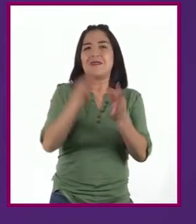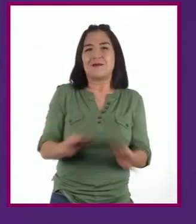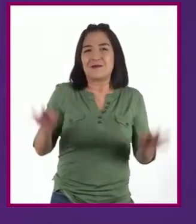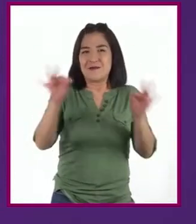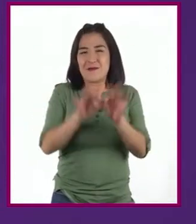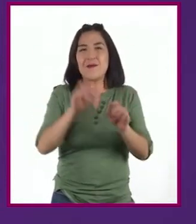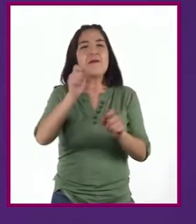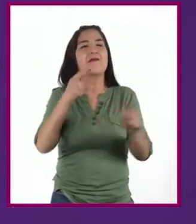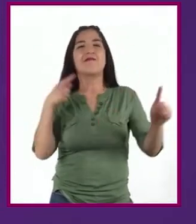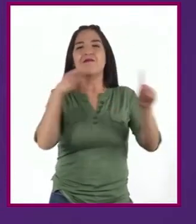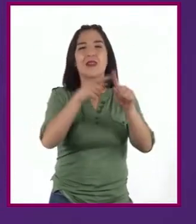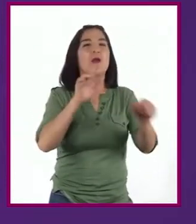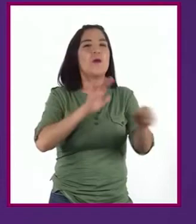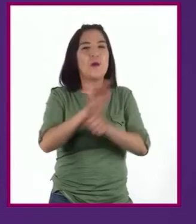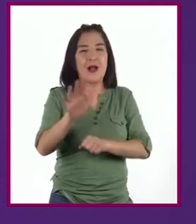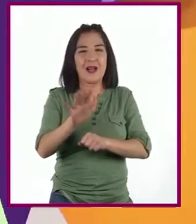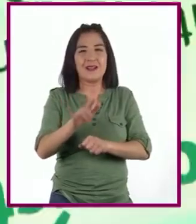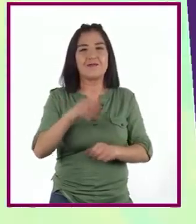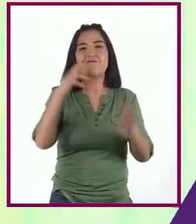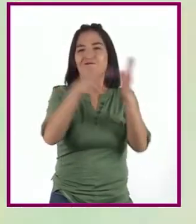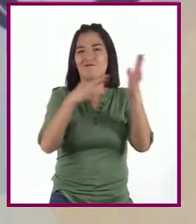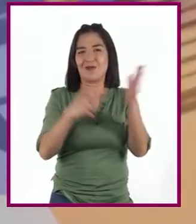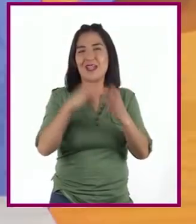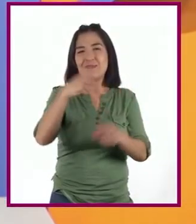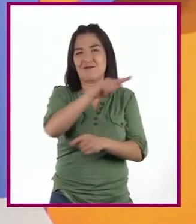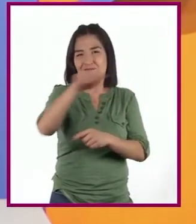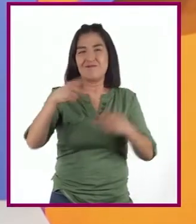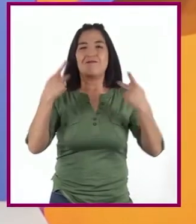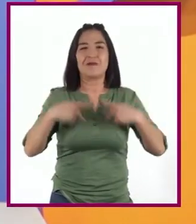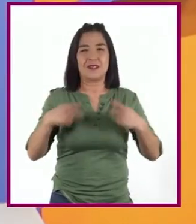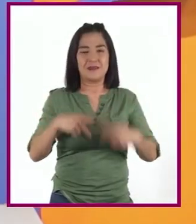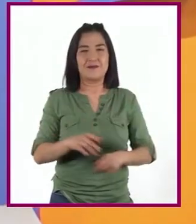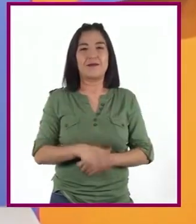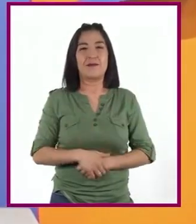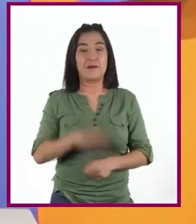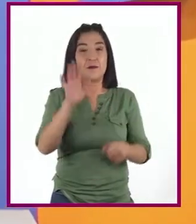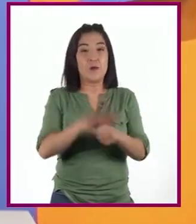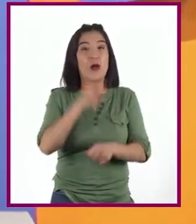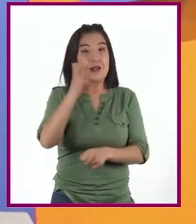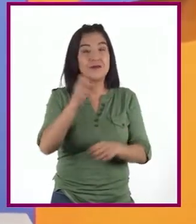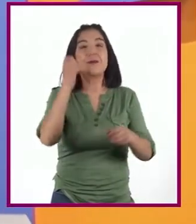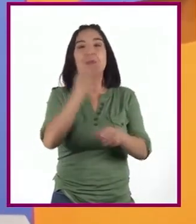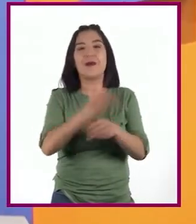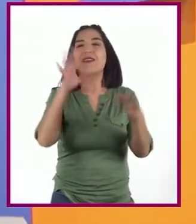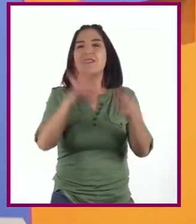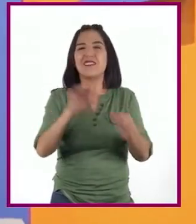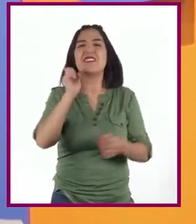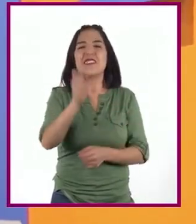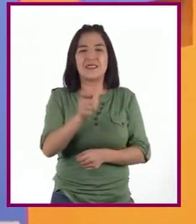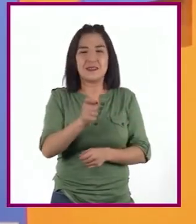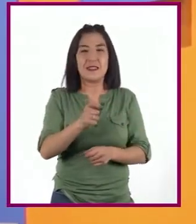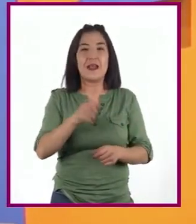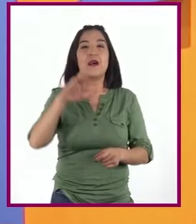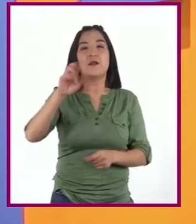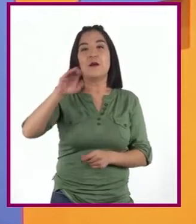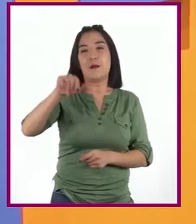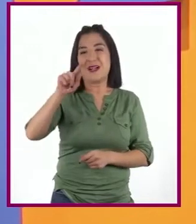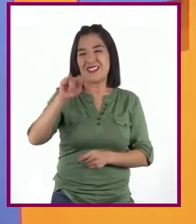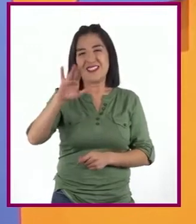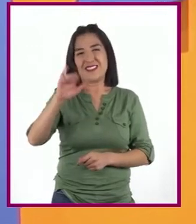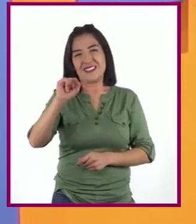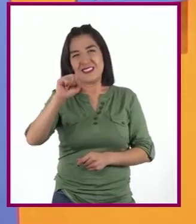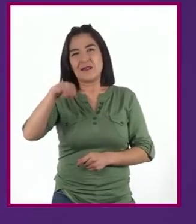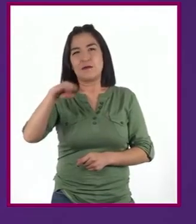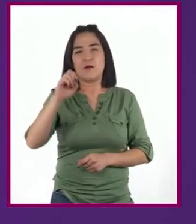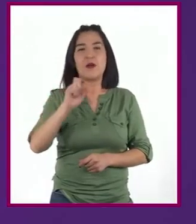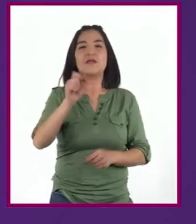la estricta adhesión a las reglas de la sociedad. Por eso decimos que el romanticismo se caracterizó